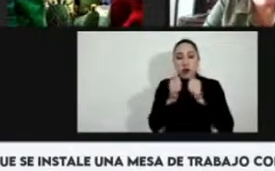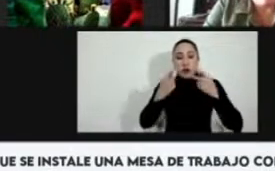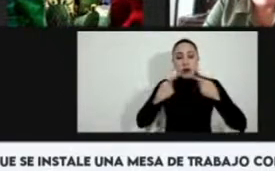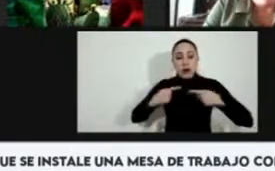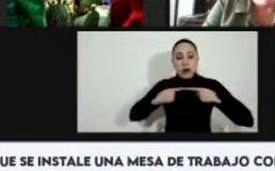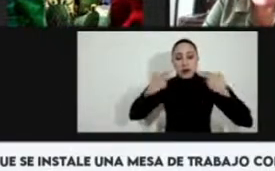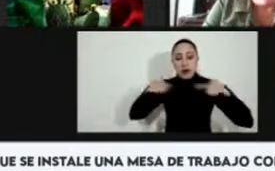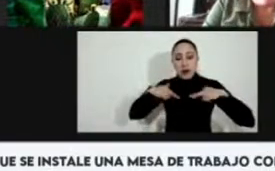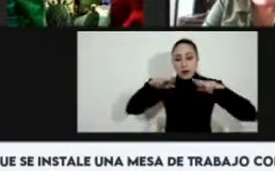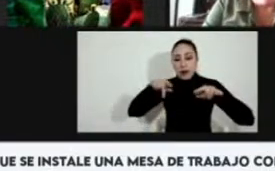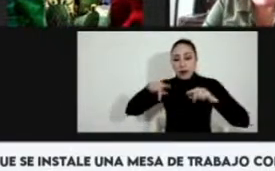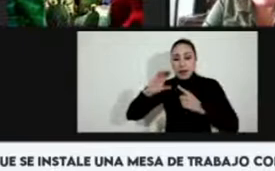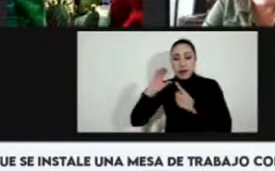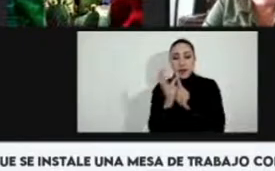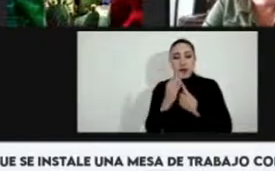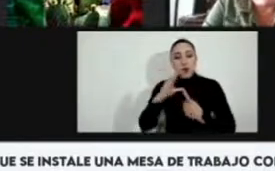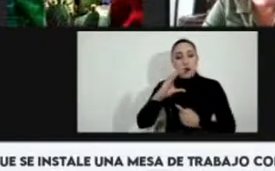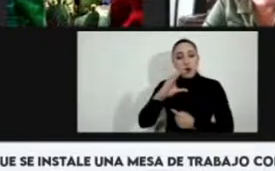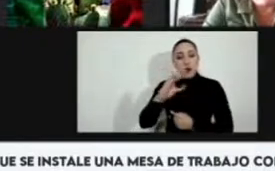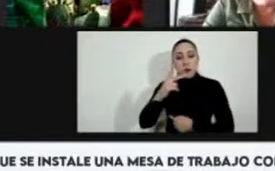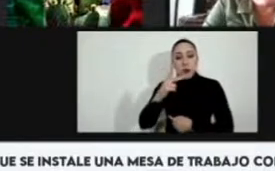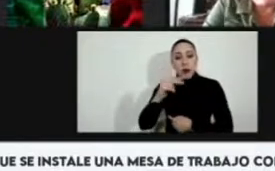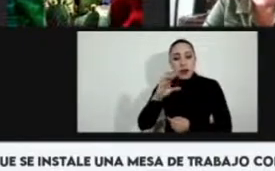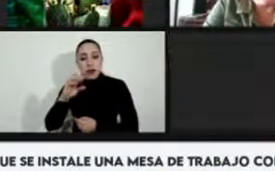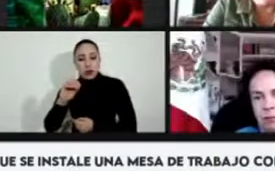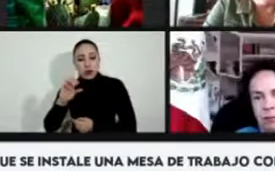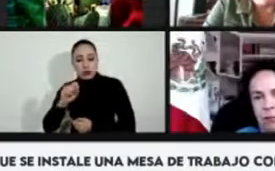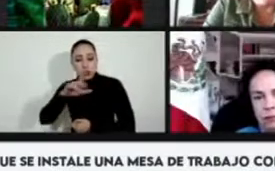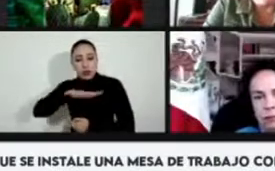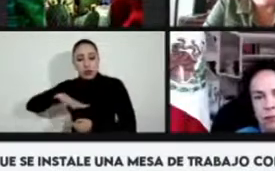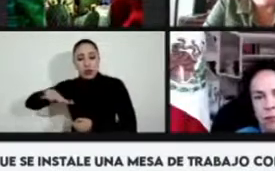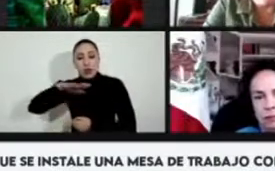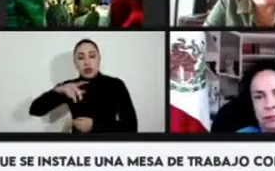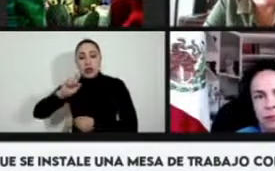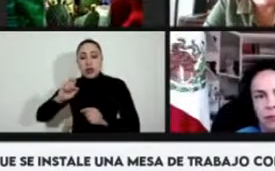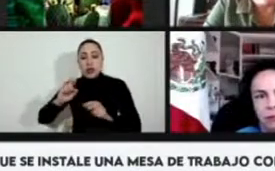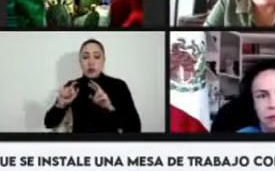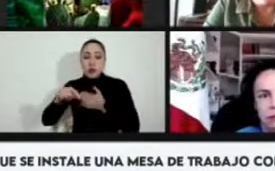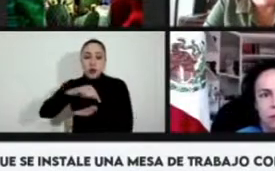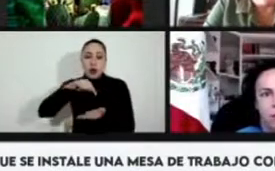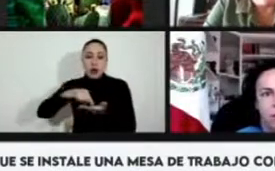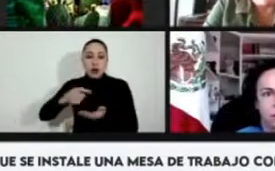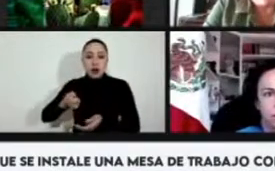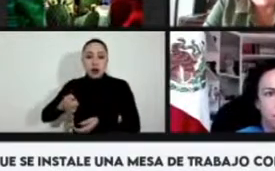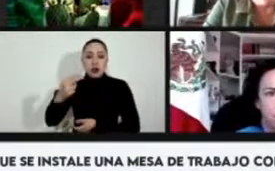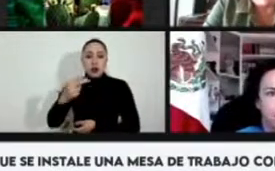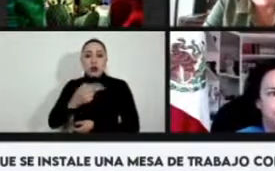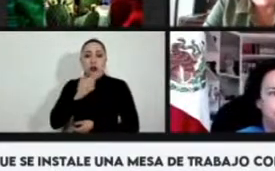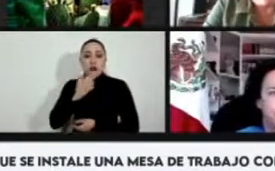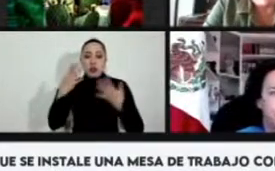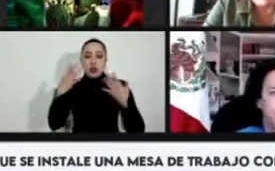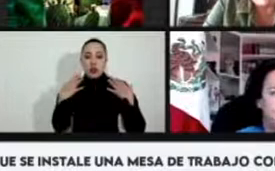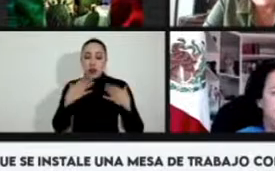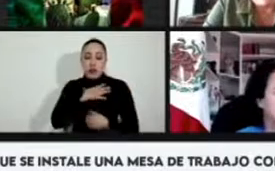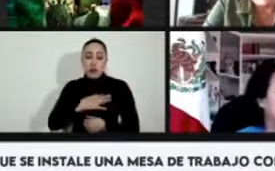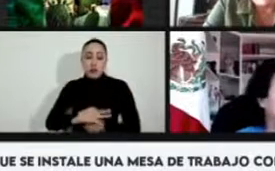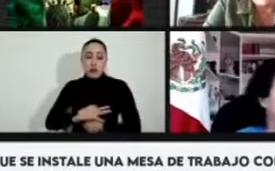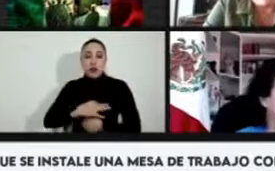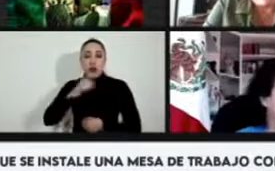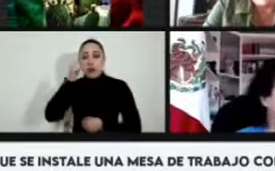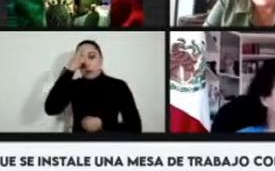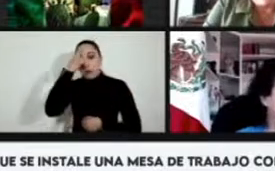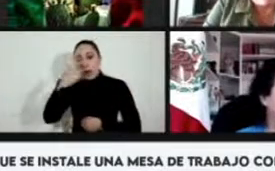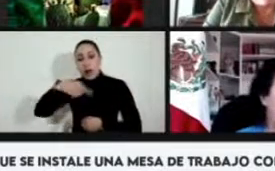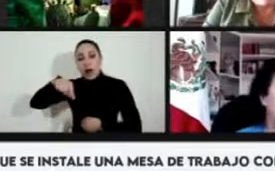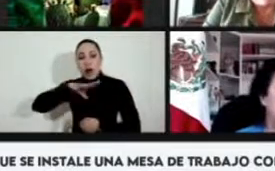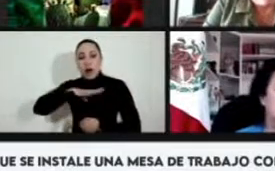Ciudadana de la Unidad Territorial El Rosario, representantes de las rutas de transporte que brindan servicio en el Central El